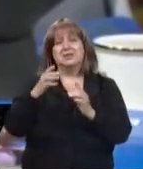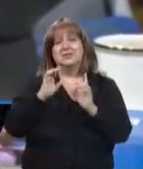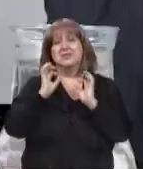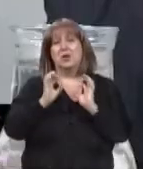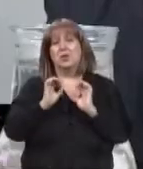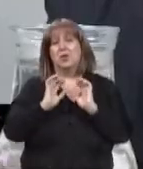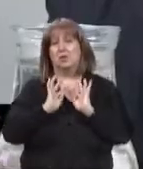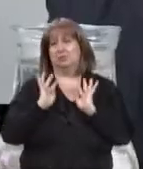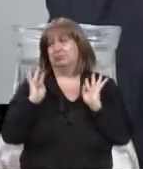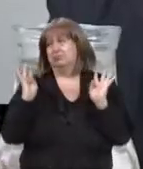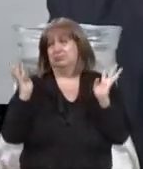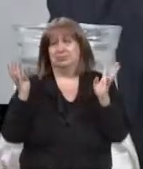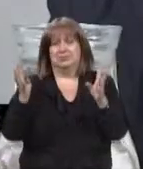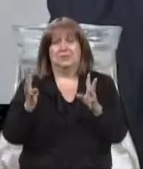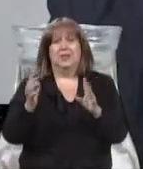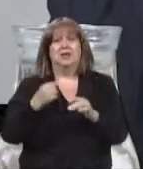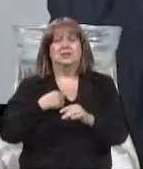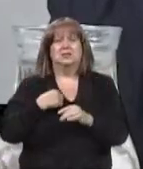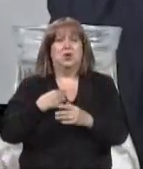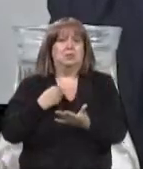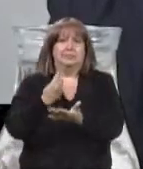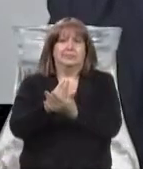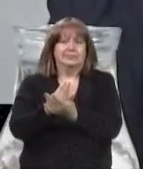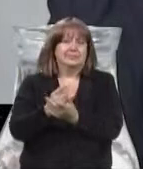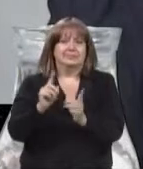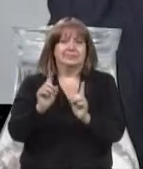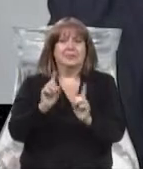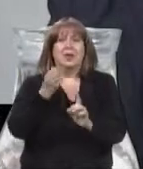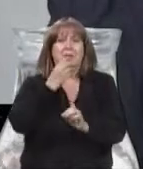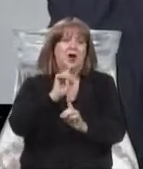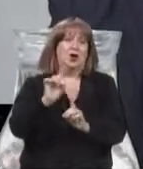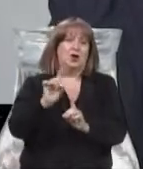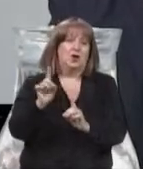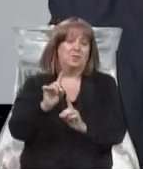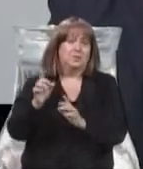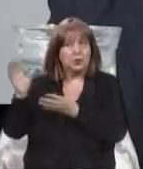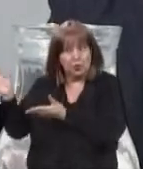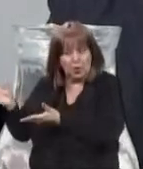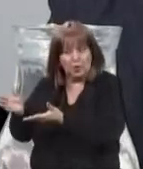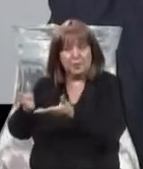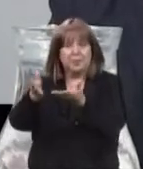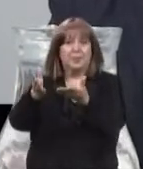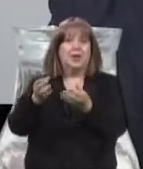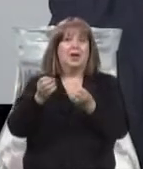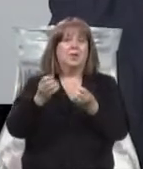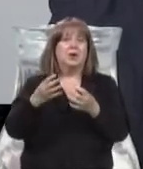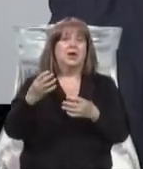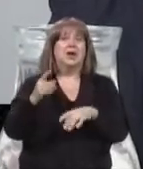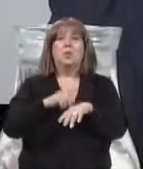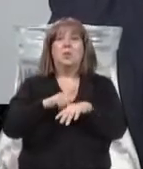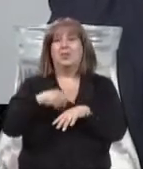no quería entorpecer con mi presencia lo que era un momento muy, muy